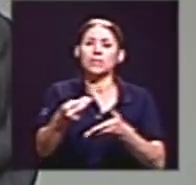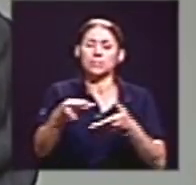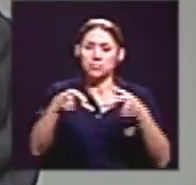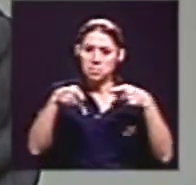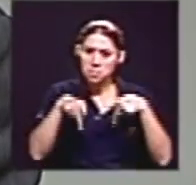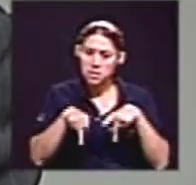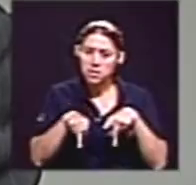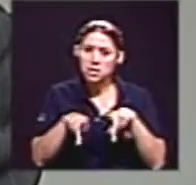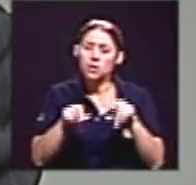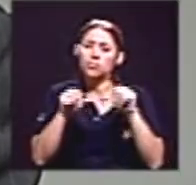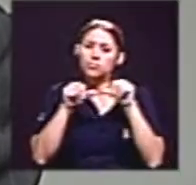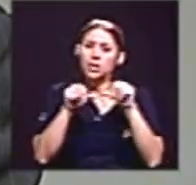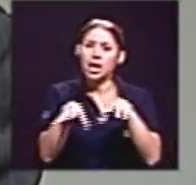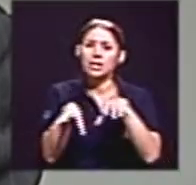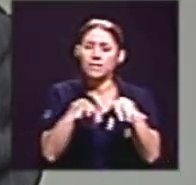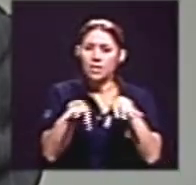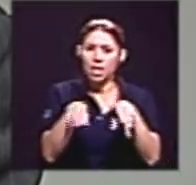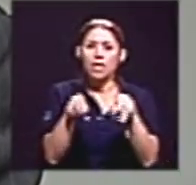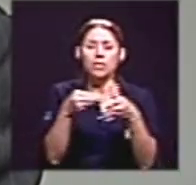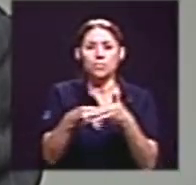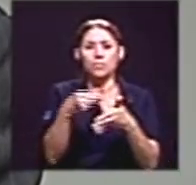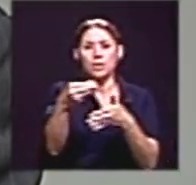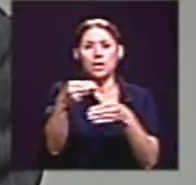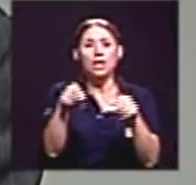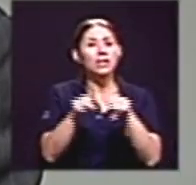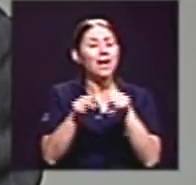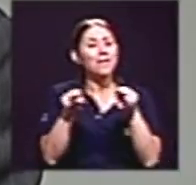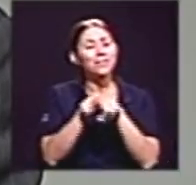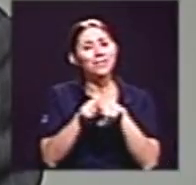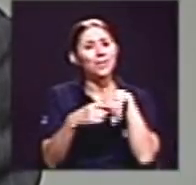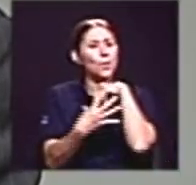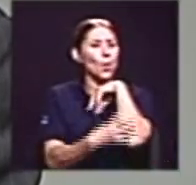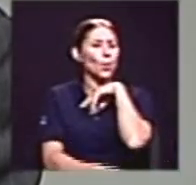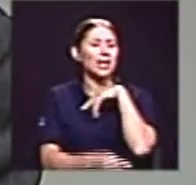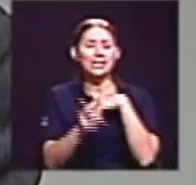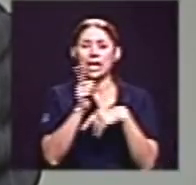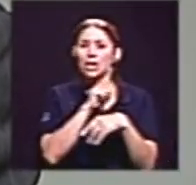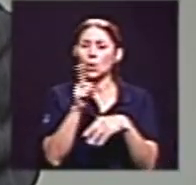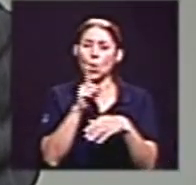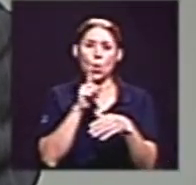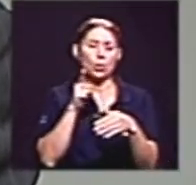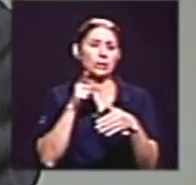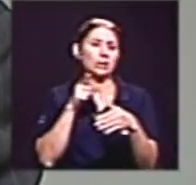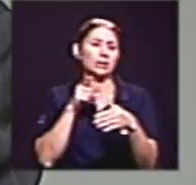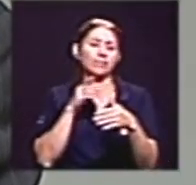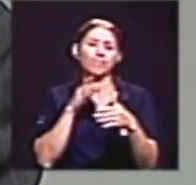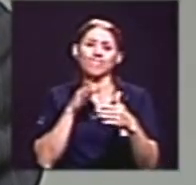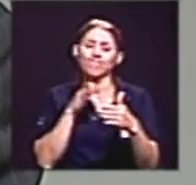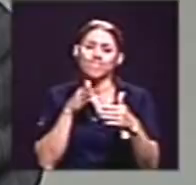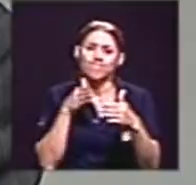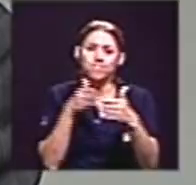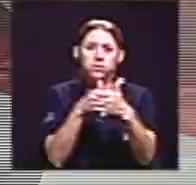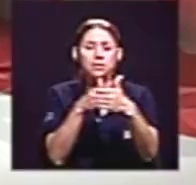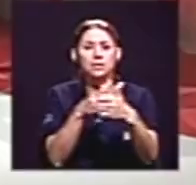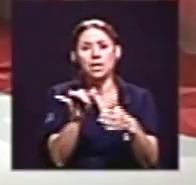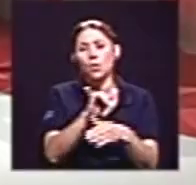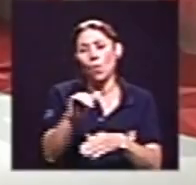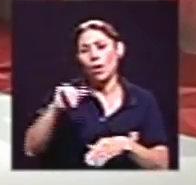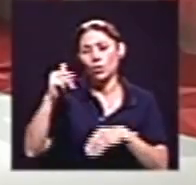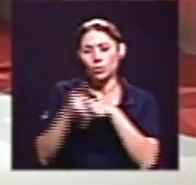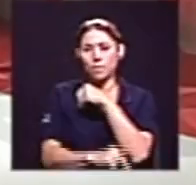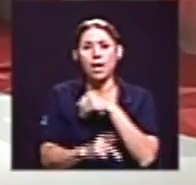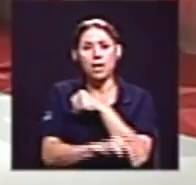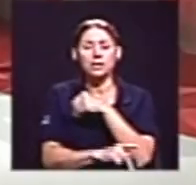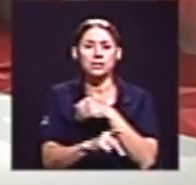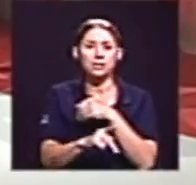consumo, y eso permitió también que entonces la pobreza no golpeara con tanta intensidad como está golpeando en otros lados o como golpeó en